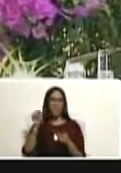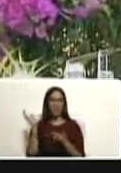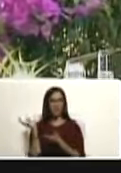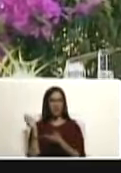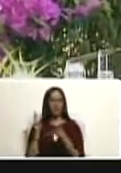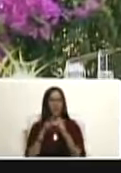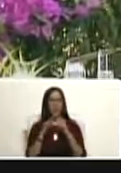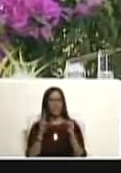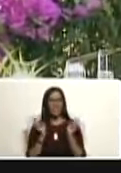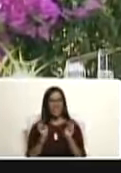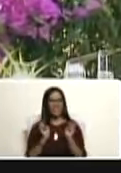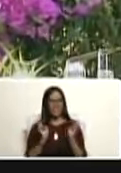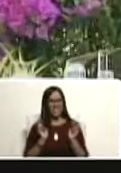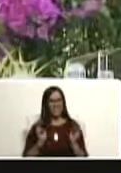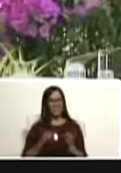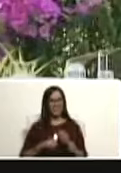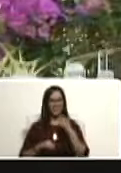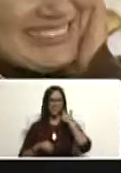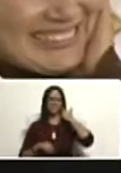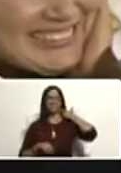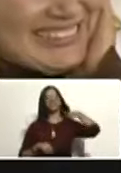conoce del tema, pues.